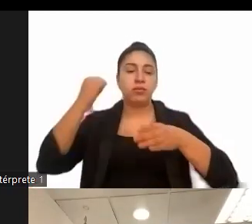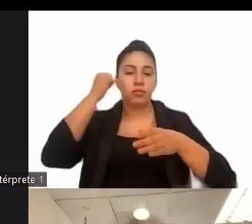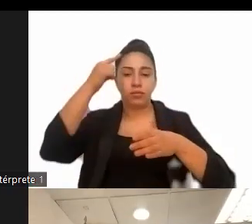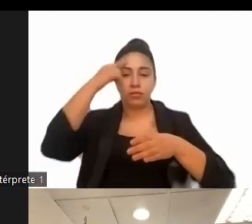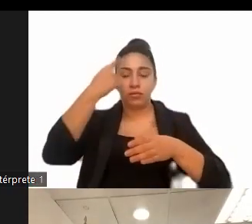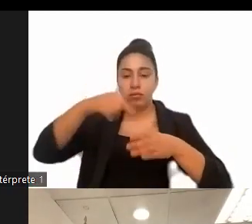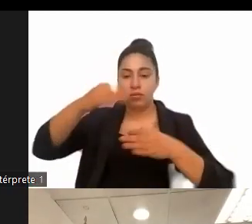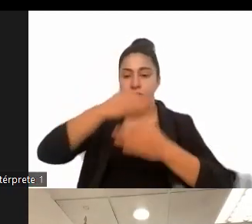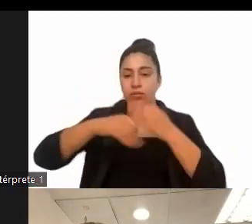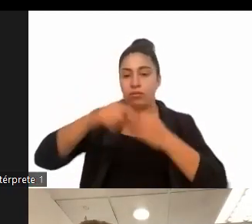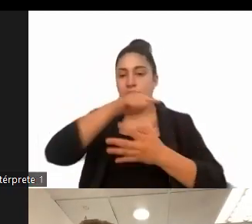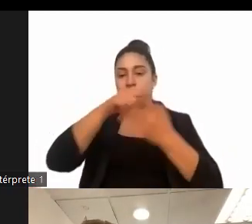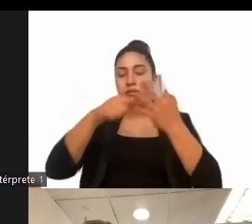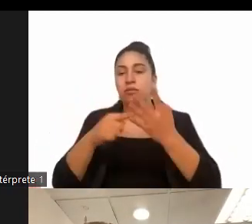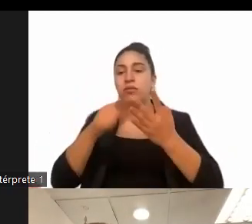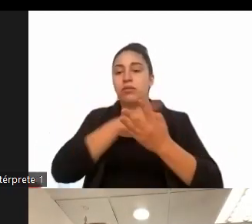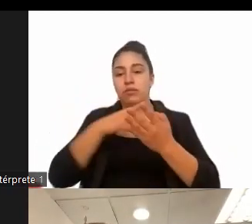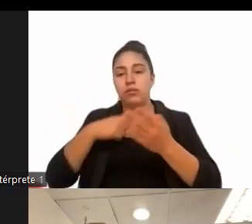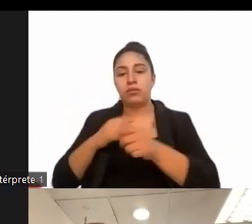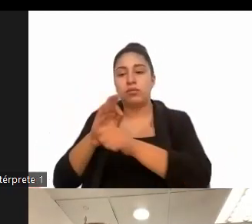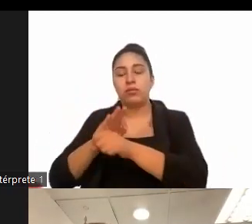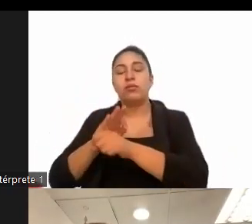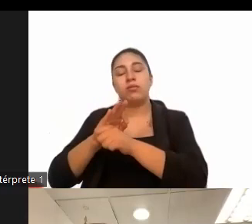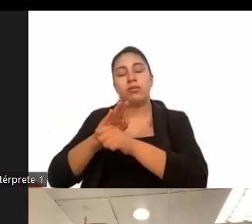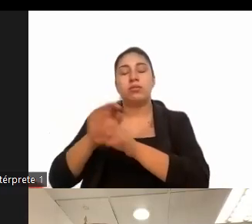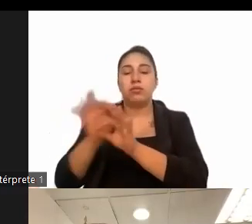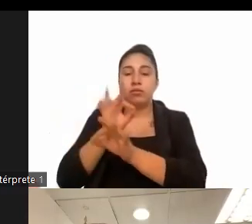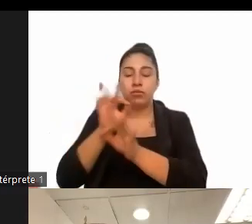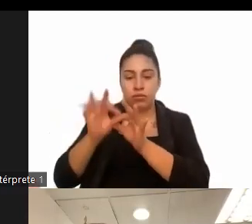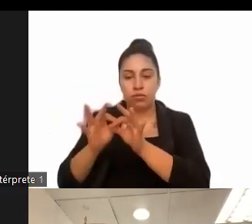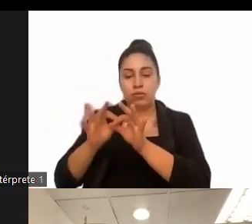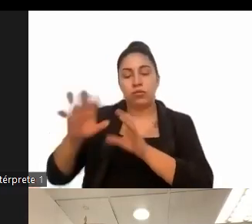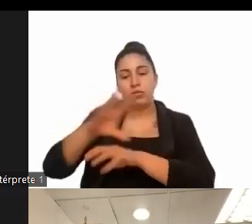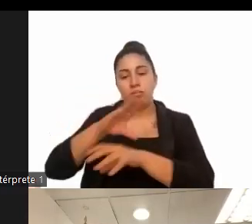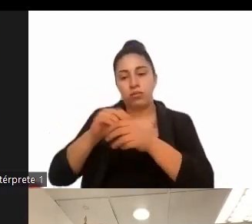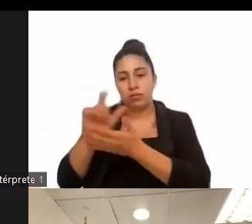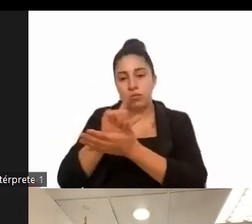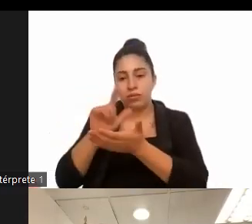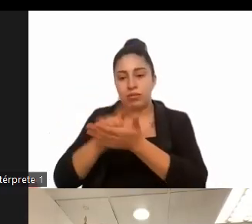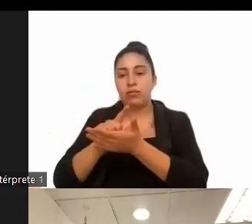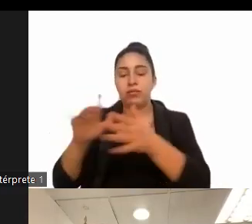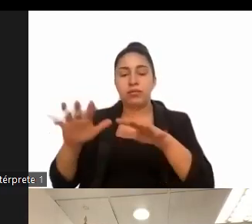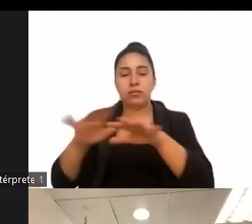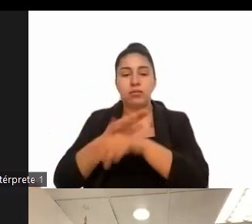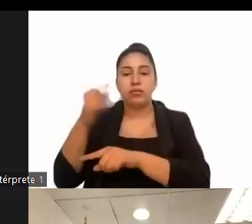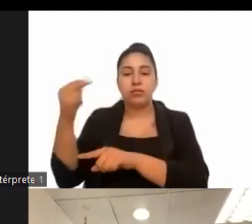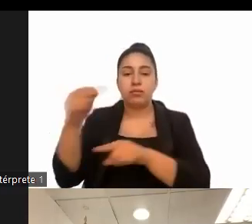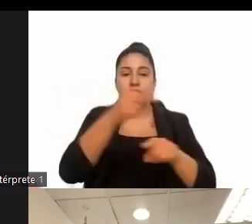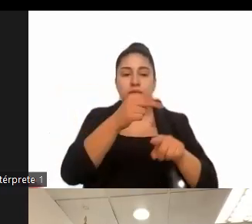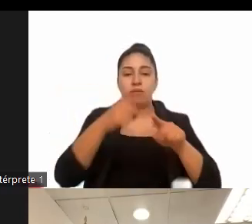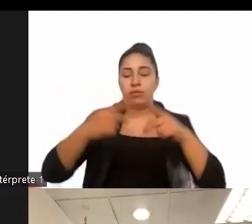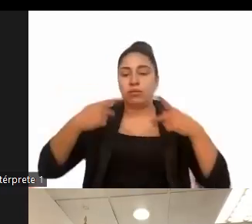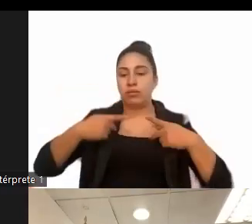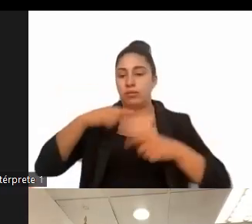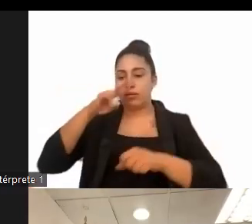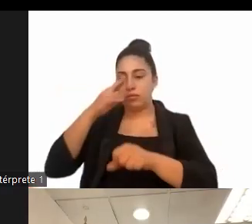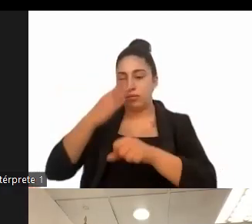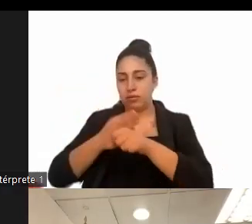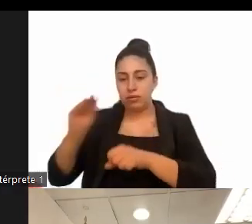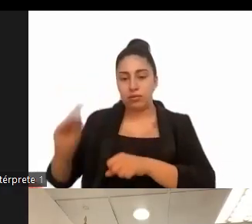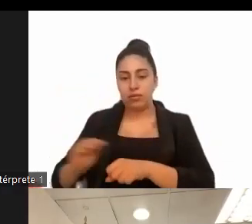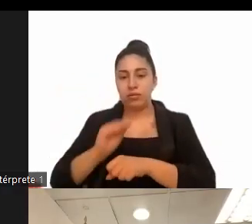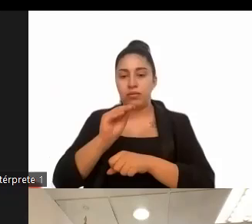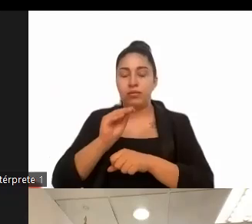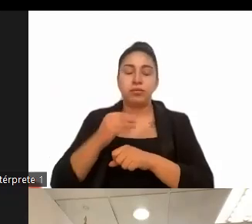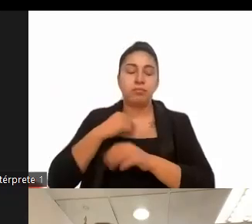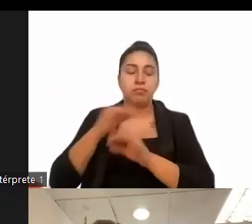mismos sean tratados y resguardados conforme a la normatividad aplicable, actualizando los nombres de las y los responsables y personas usuarias de los mismos. Es